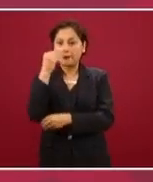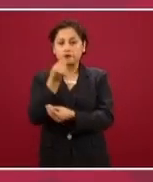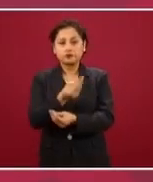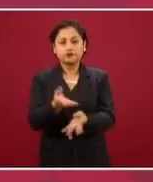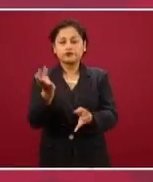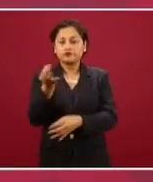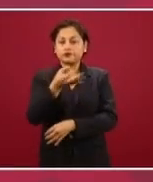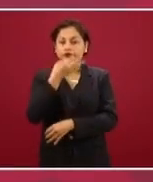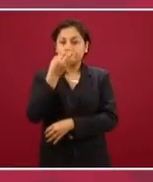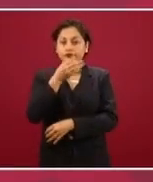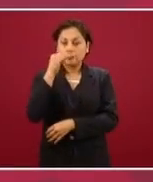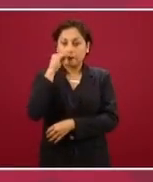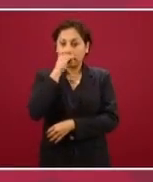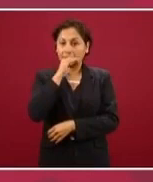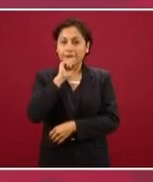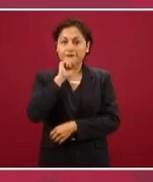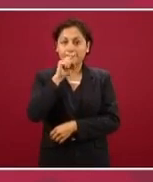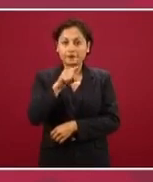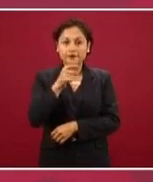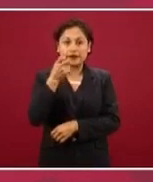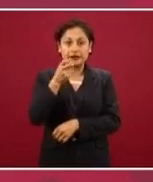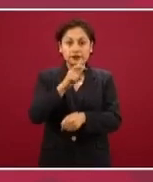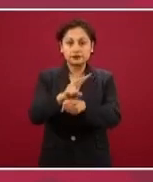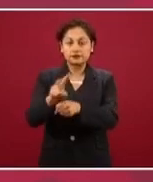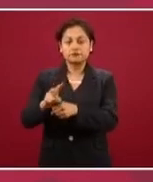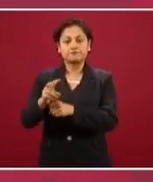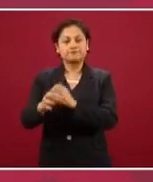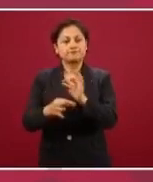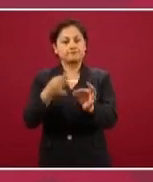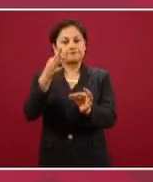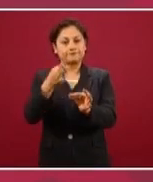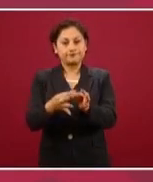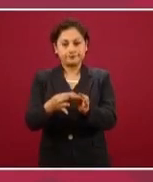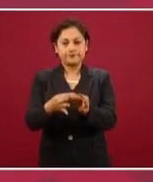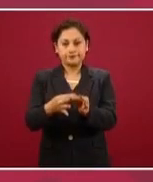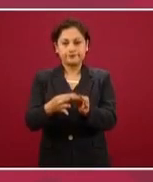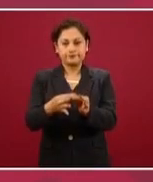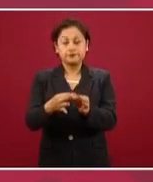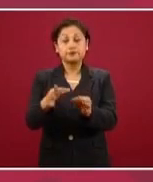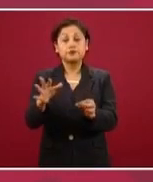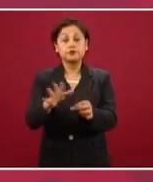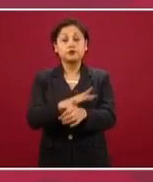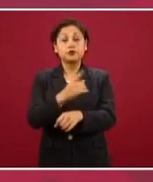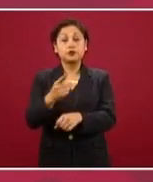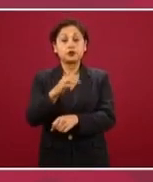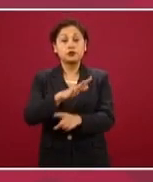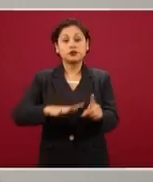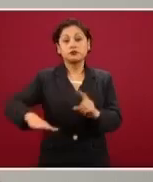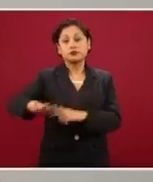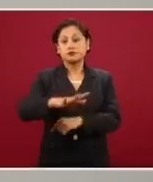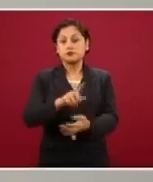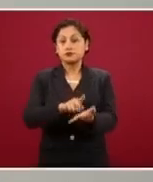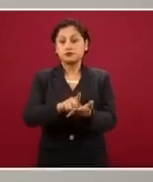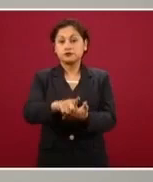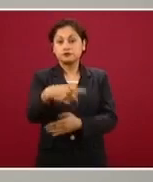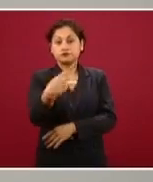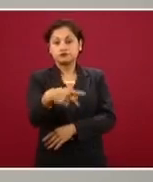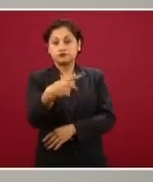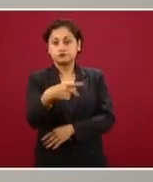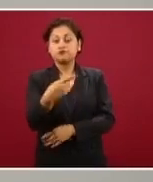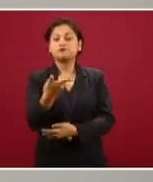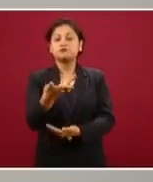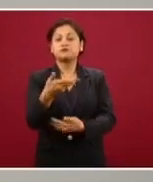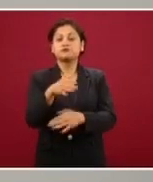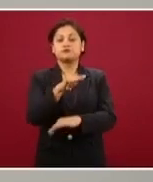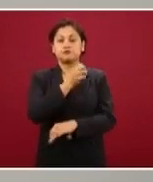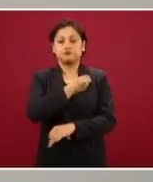gratuitos, que se cumpla con el derecho del pueblo a la salud.